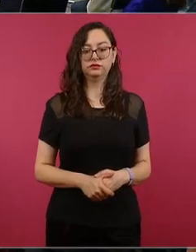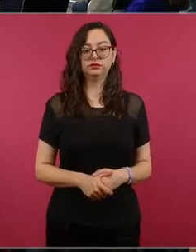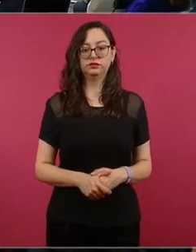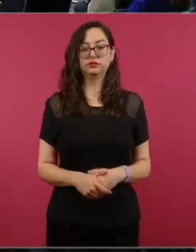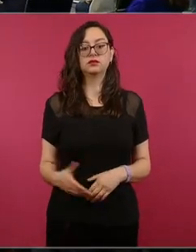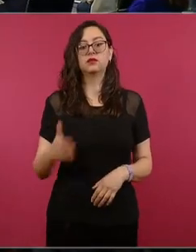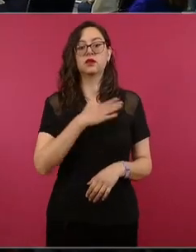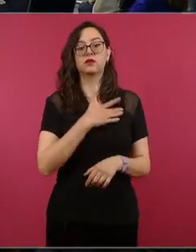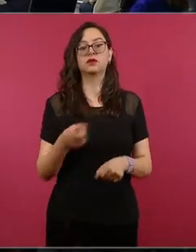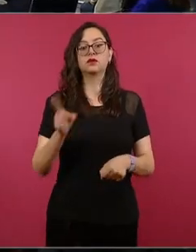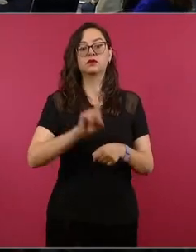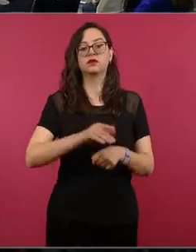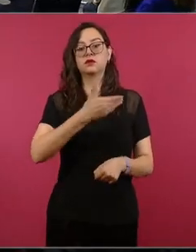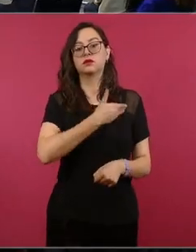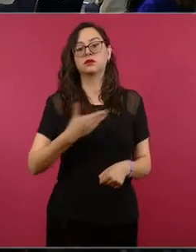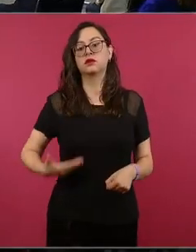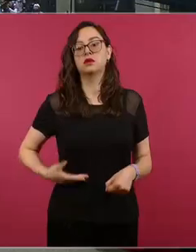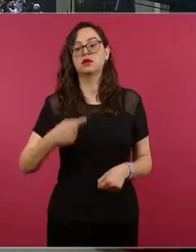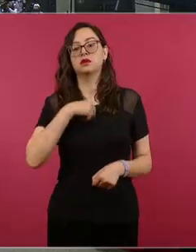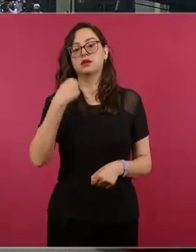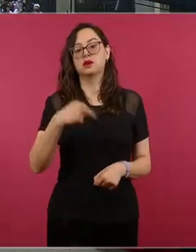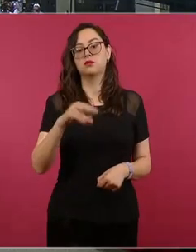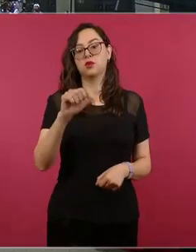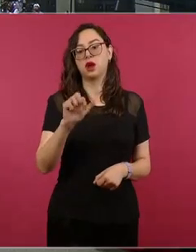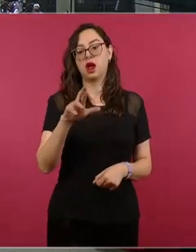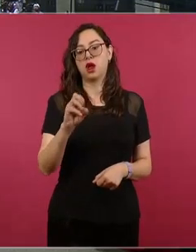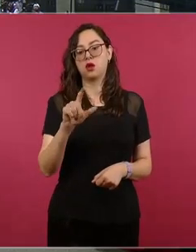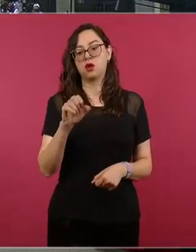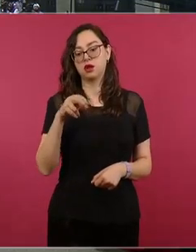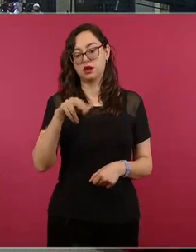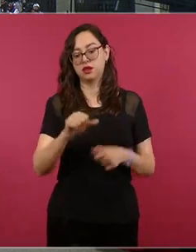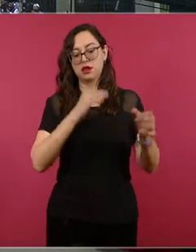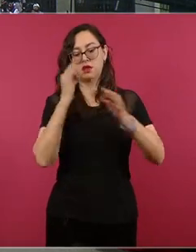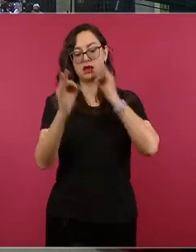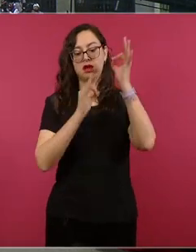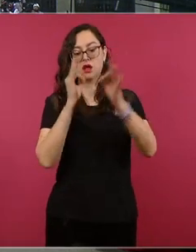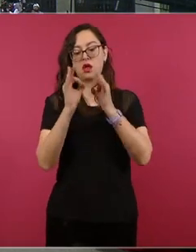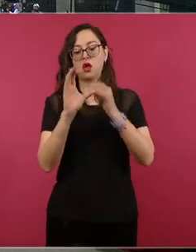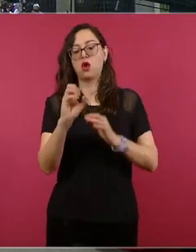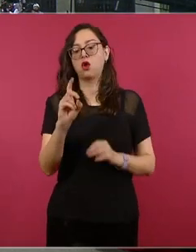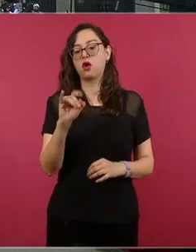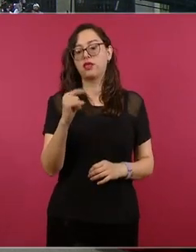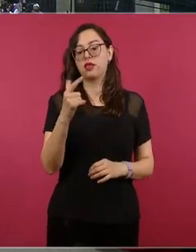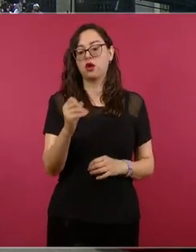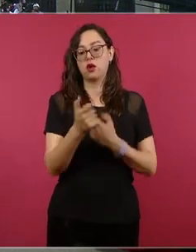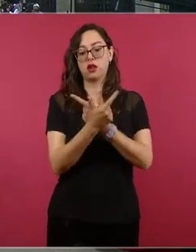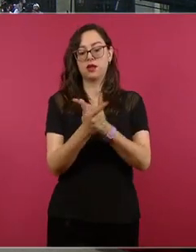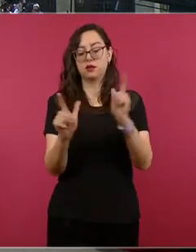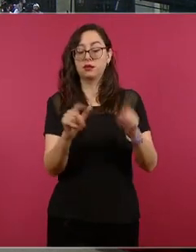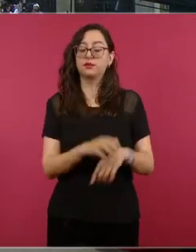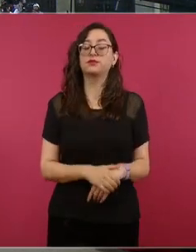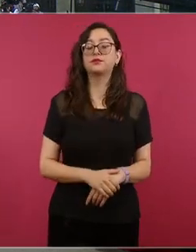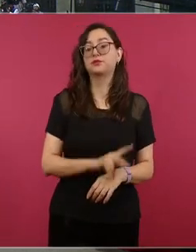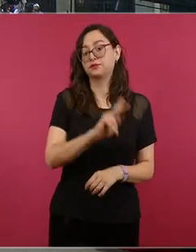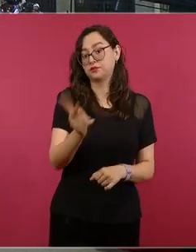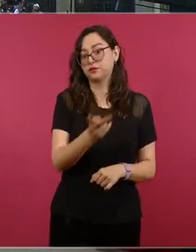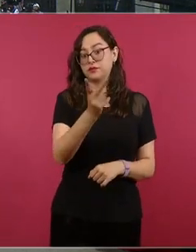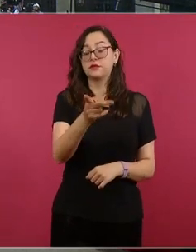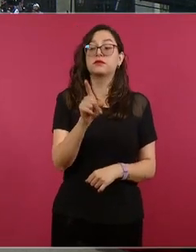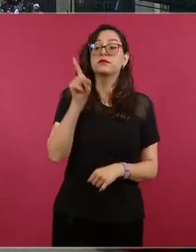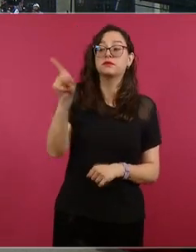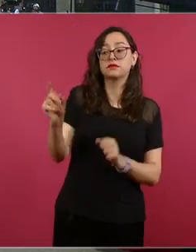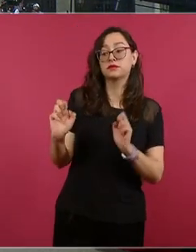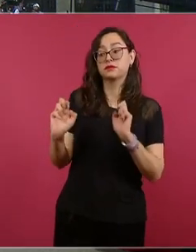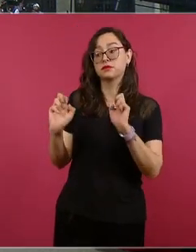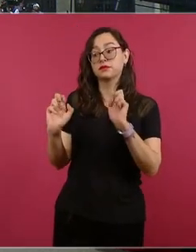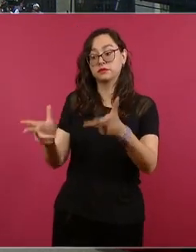Buenos días, señor presidente. Yuval Carolina, de Código Libre. Mi primera pregunta. En Chiapas, el exdirector de la Policía Municipal fue asesinado,